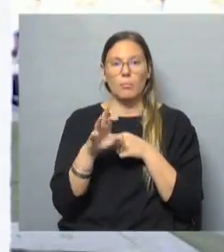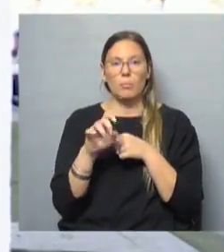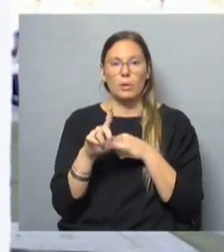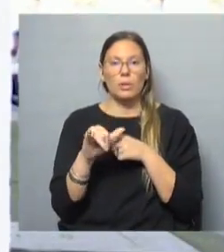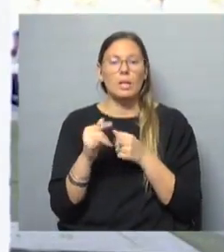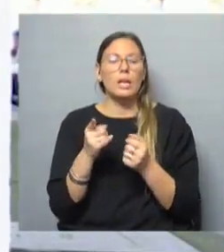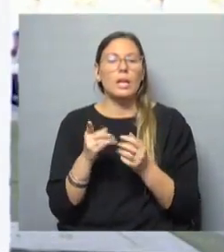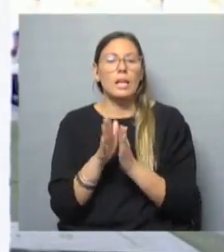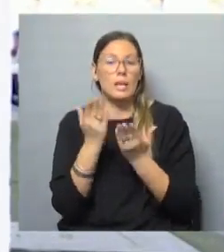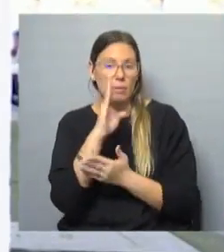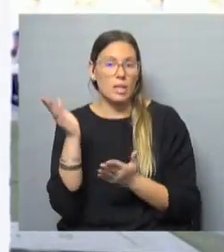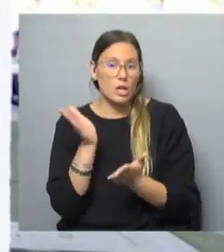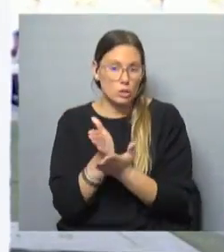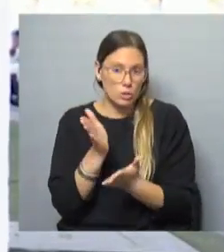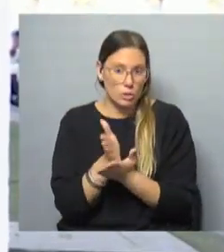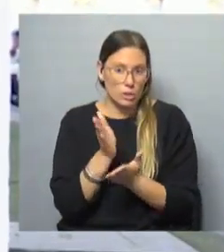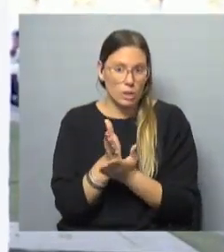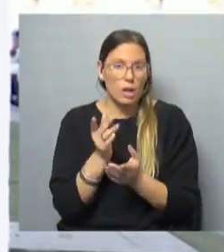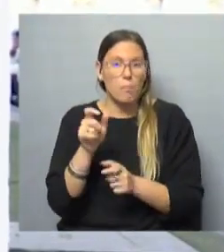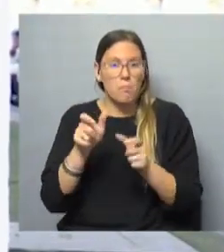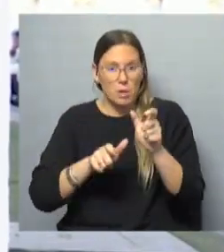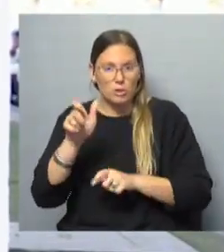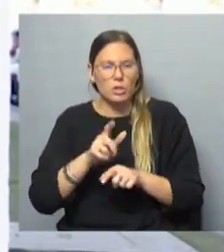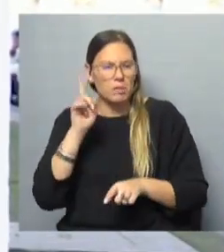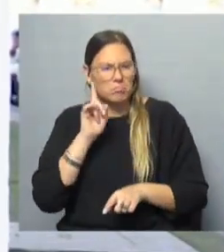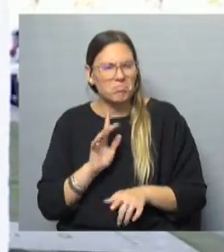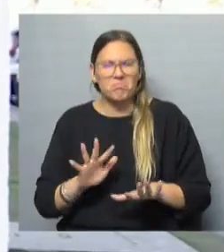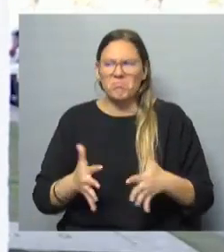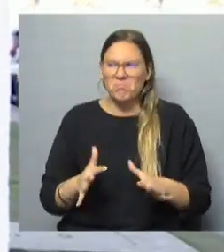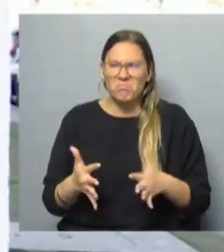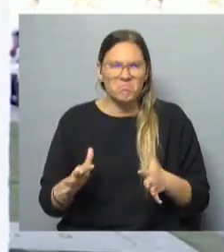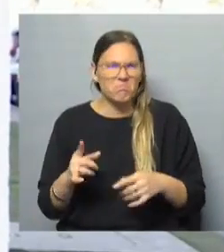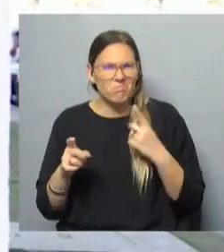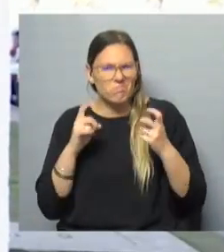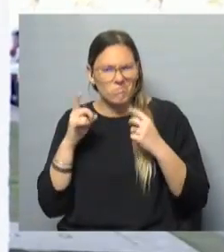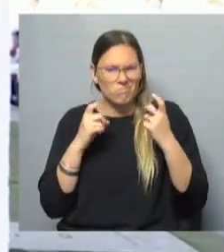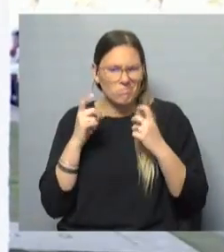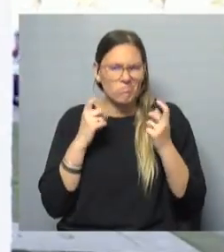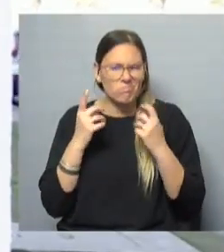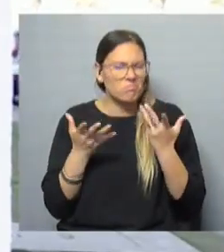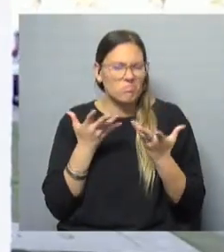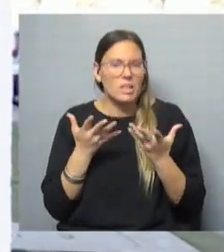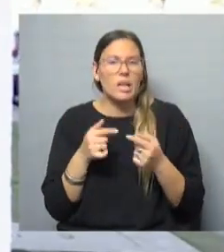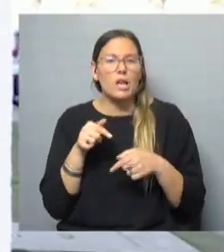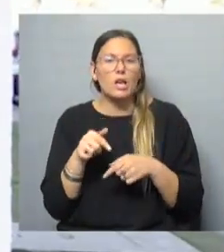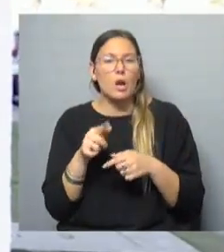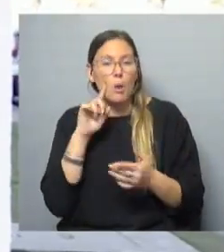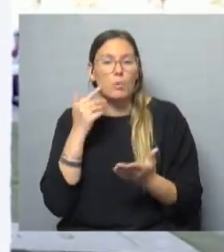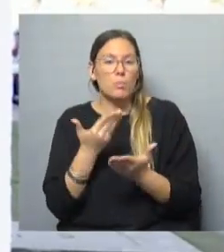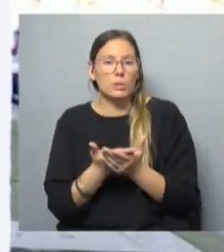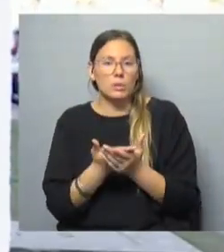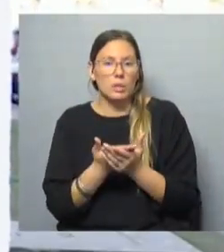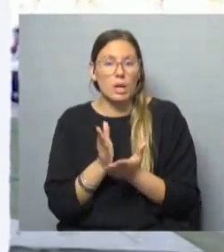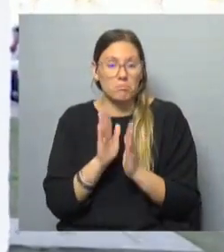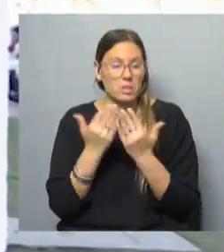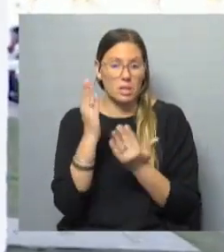que somos una librería solidaria. Mucha gente no sabe un poco qué significa o qué queremos decir con eso. Básicamente nuestra propuesta es que somos